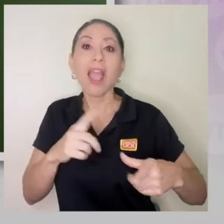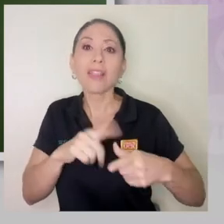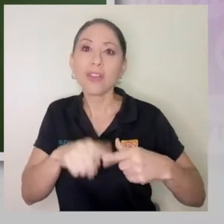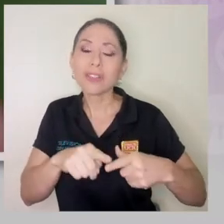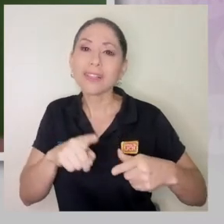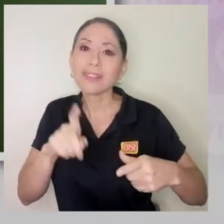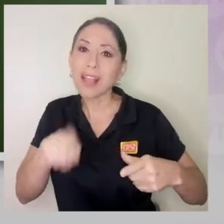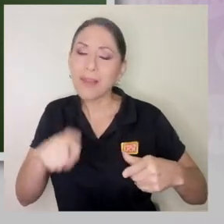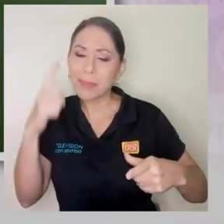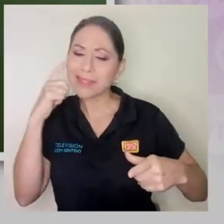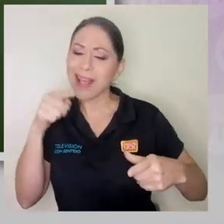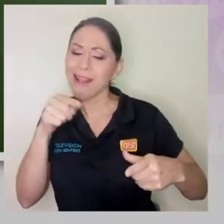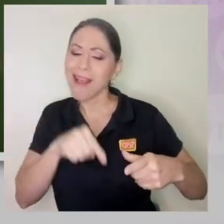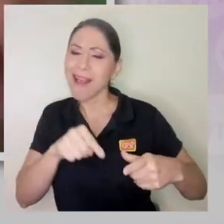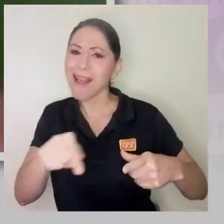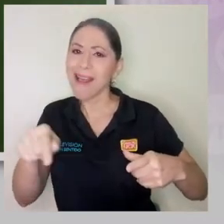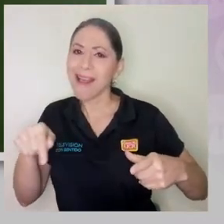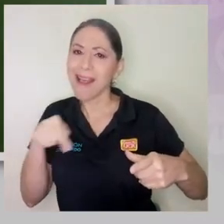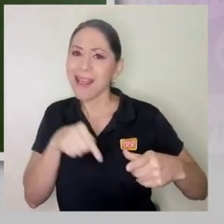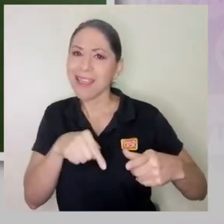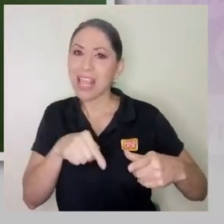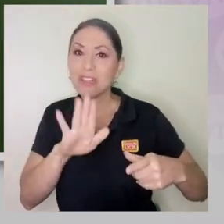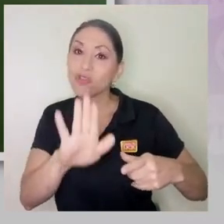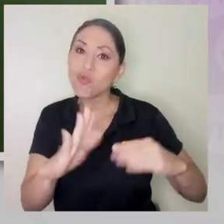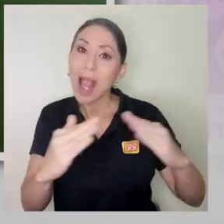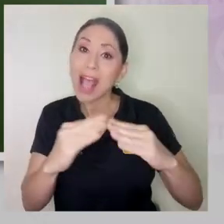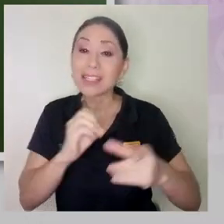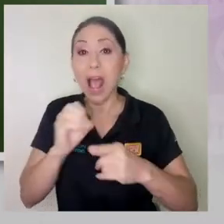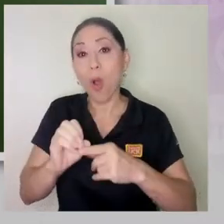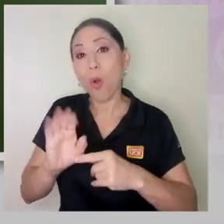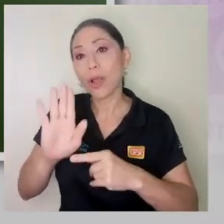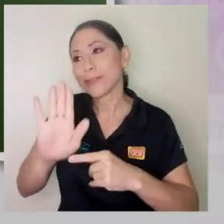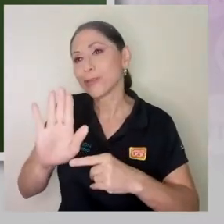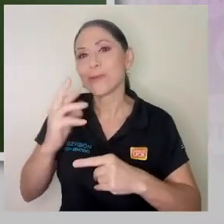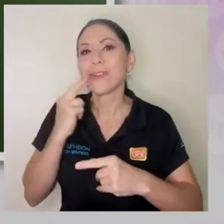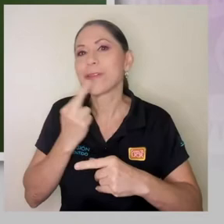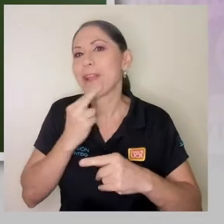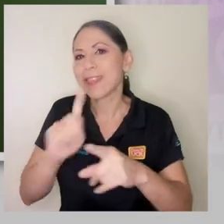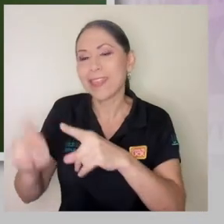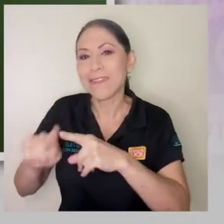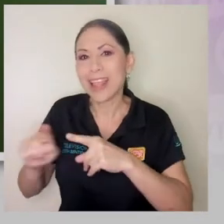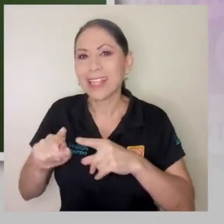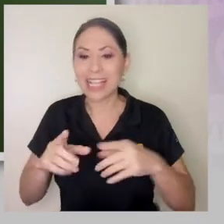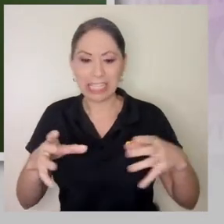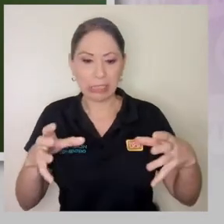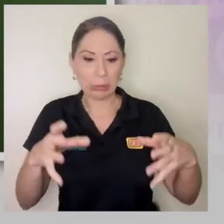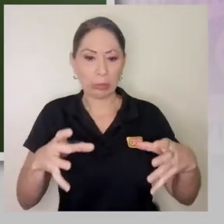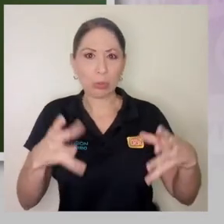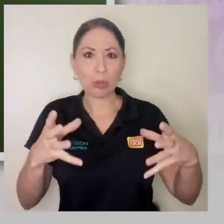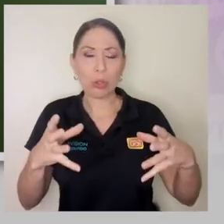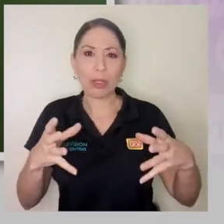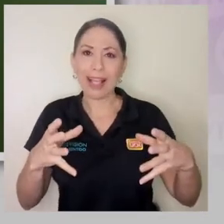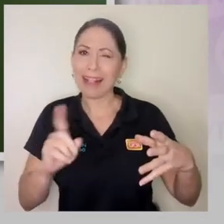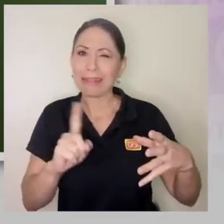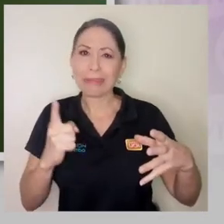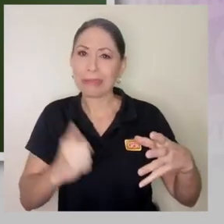o en donde comercializan, ¿verdad? No son los adecuados y hay que empezar a reducir un